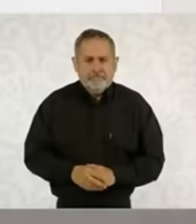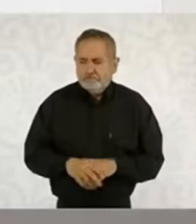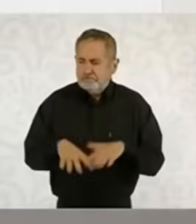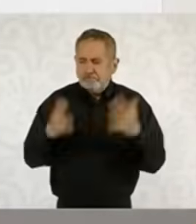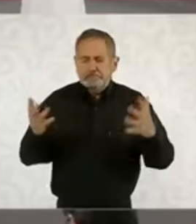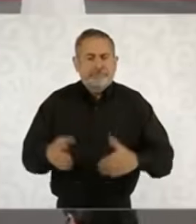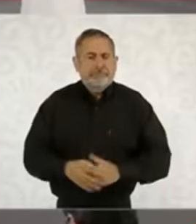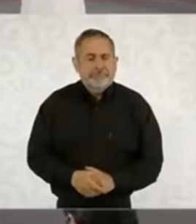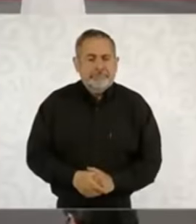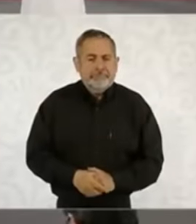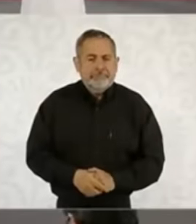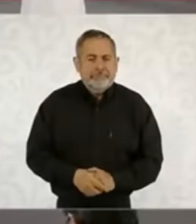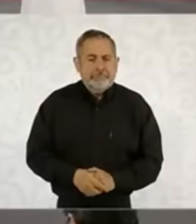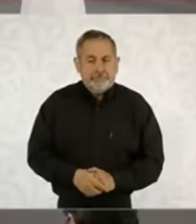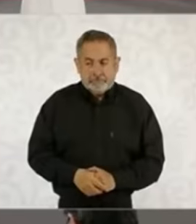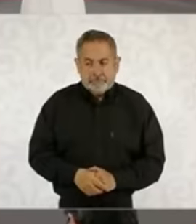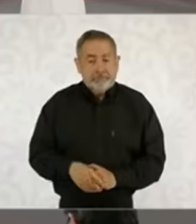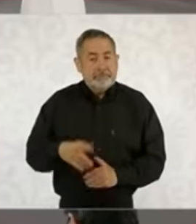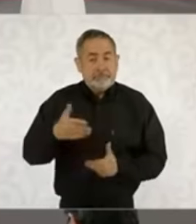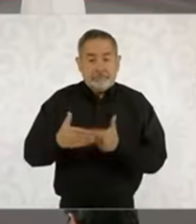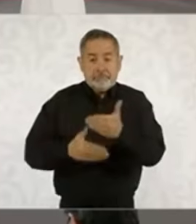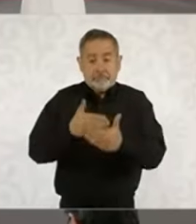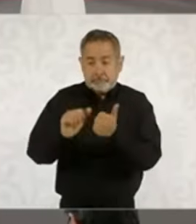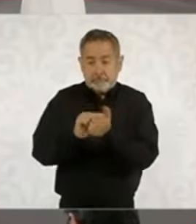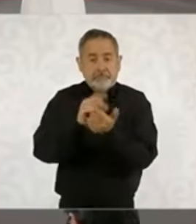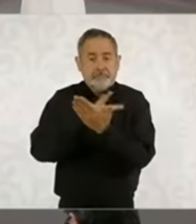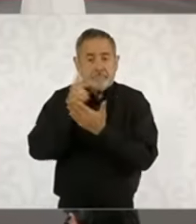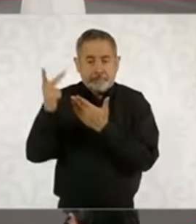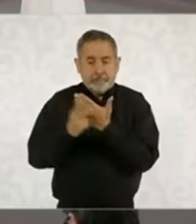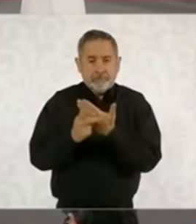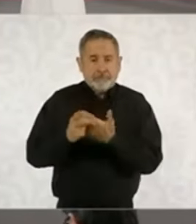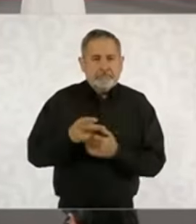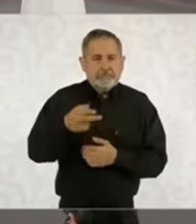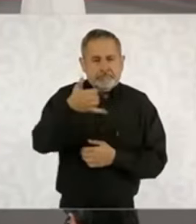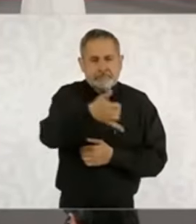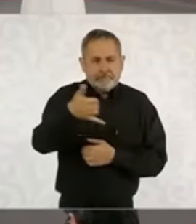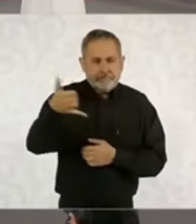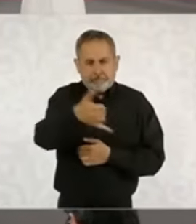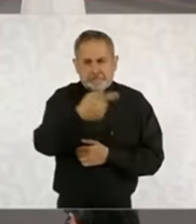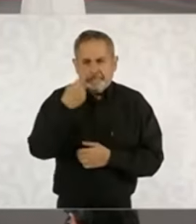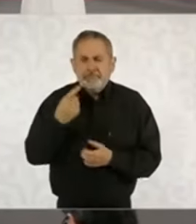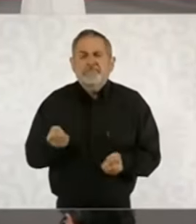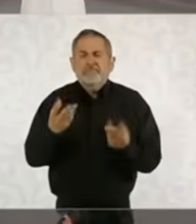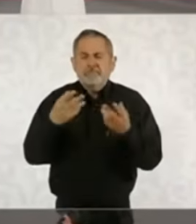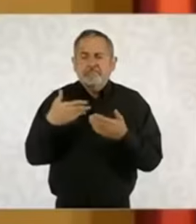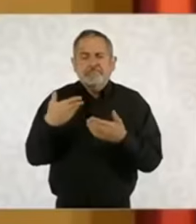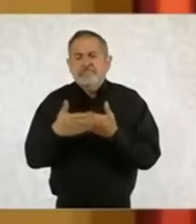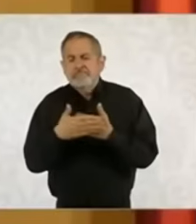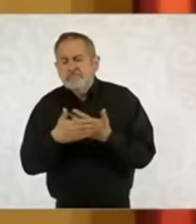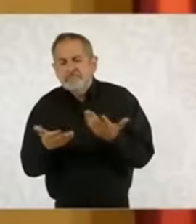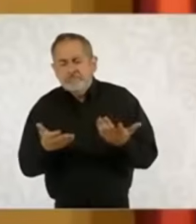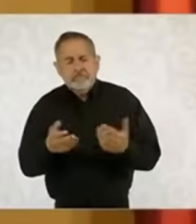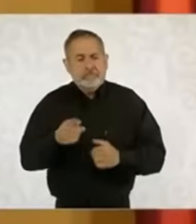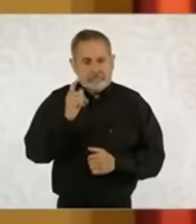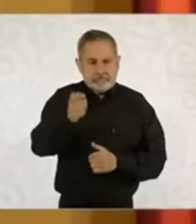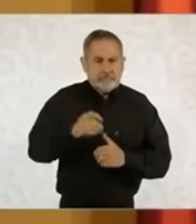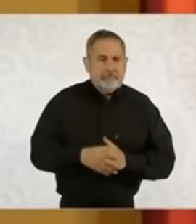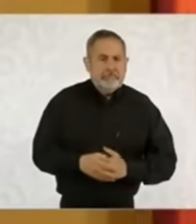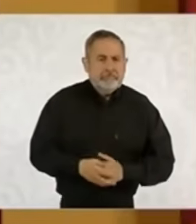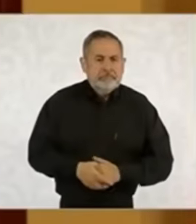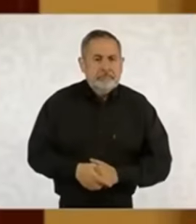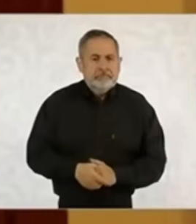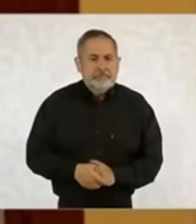Bueno, entonces, avances en los programas del Infonavit. La que sigue. Aquí ya entramos al